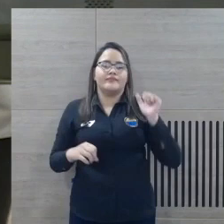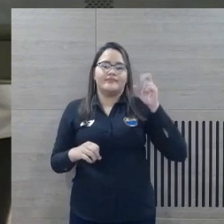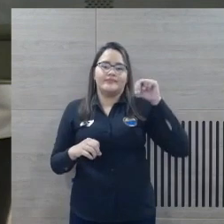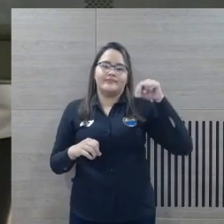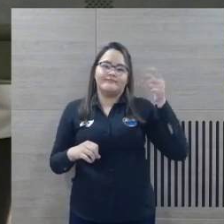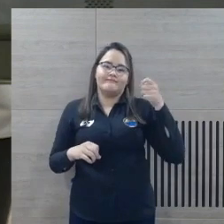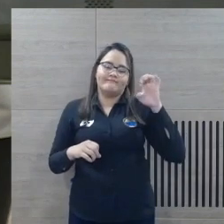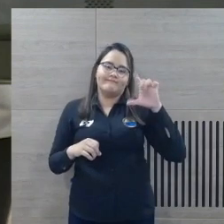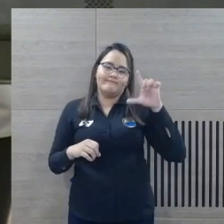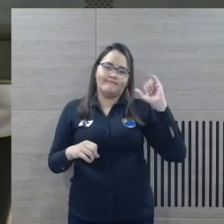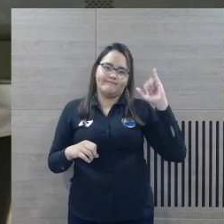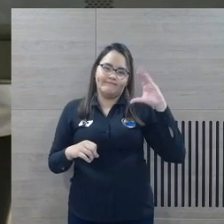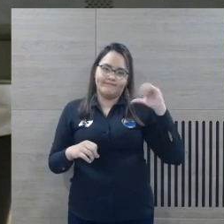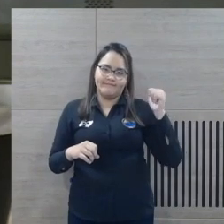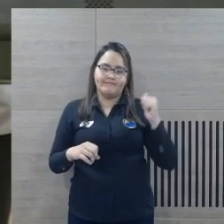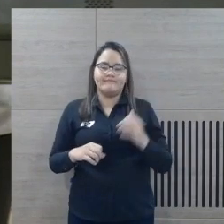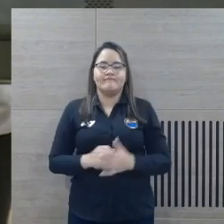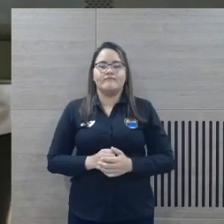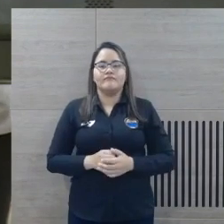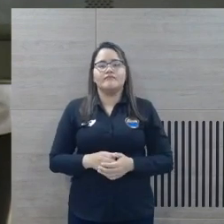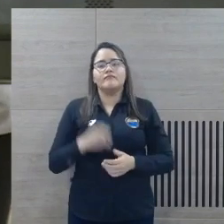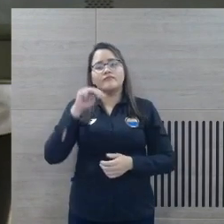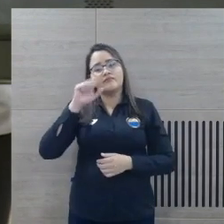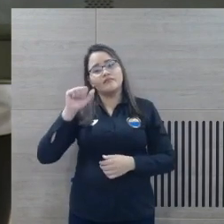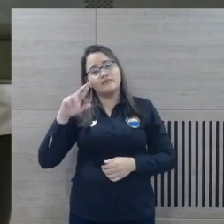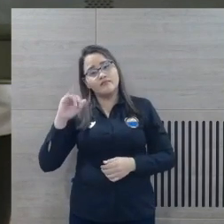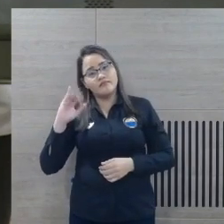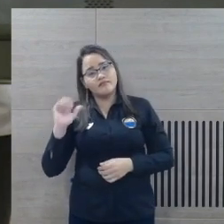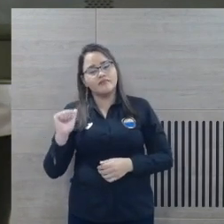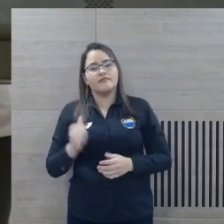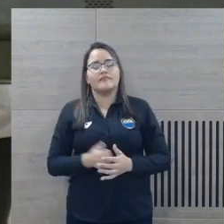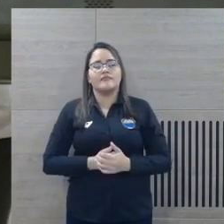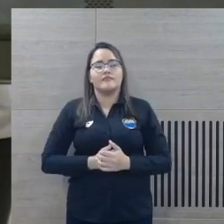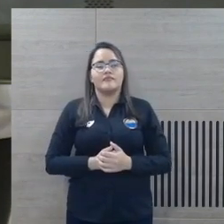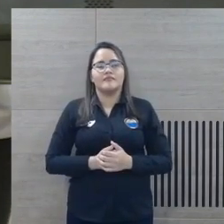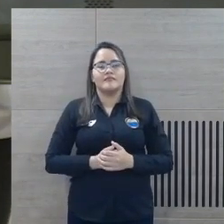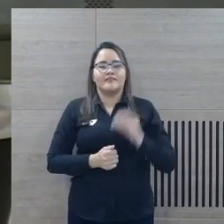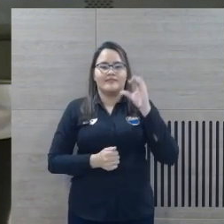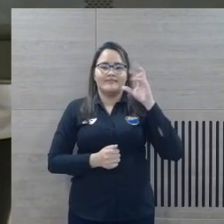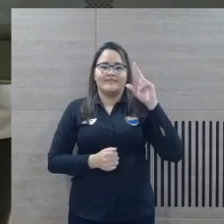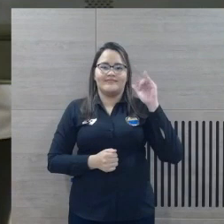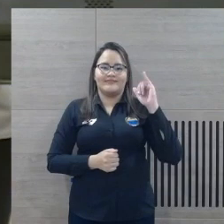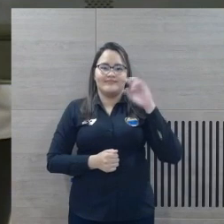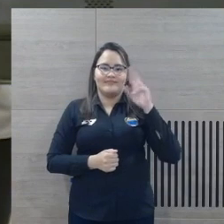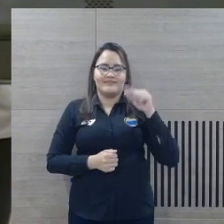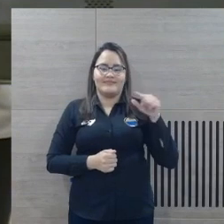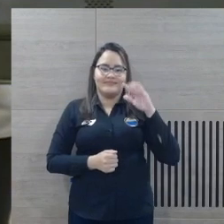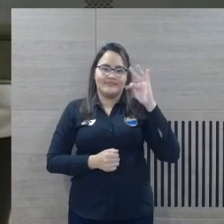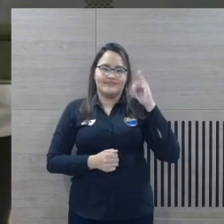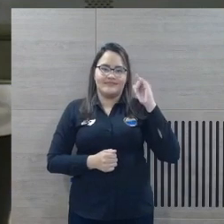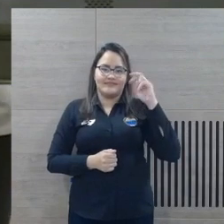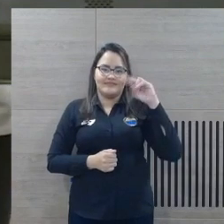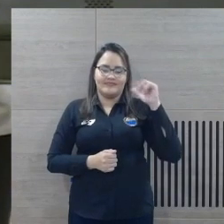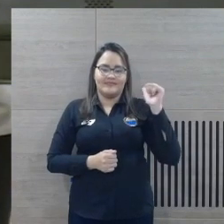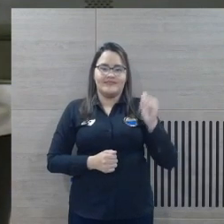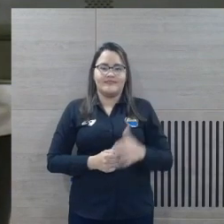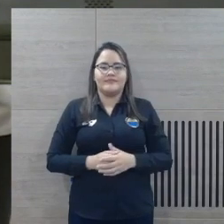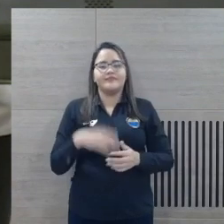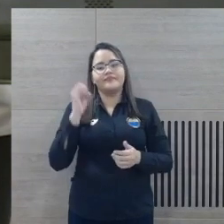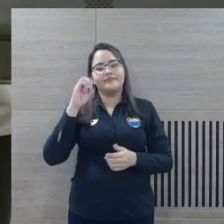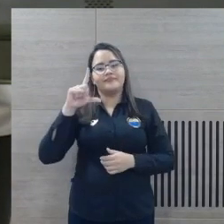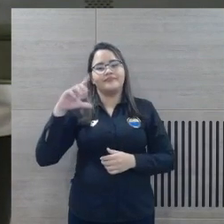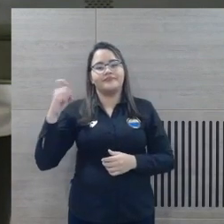José Palencia Mareño. Cristina Marcela Puerta Munera. Olga Teresa Rodríguez Castro. Daniel